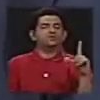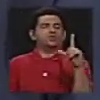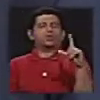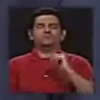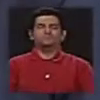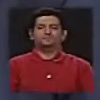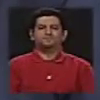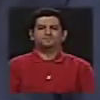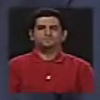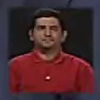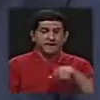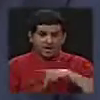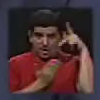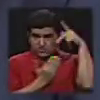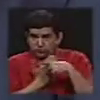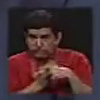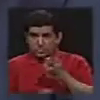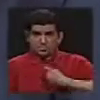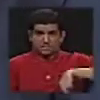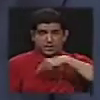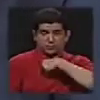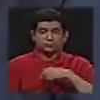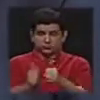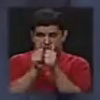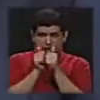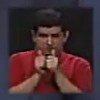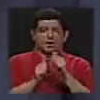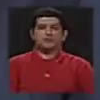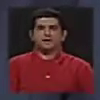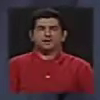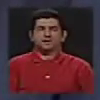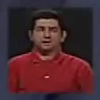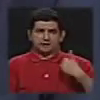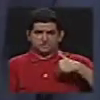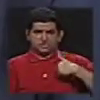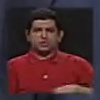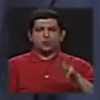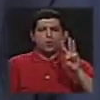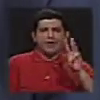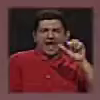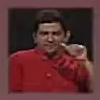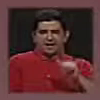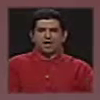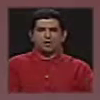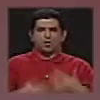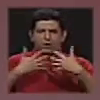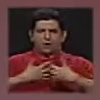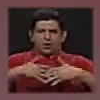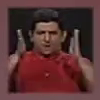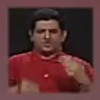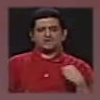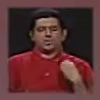lunes. En este programa nos acompaña el señor Willy Alfaro, empresario